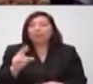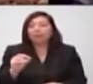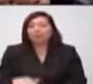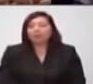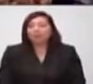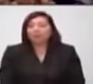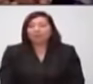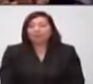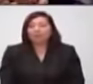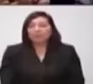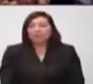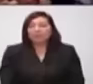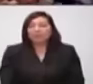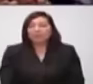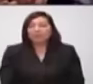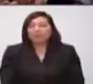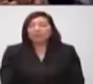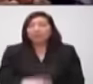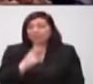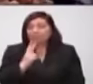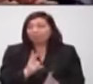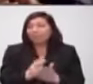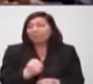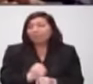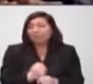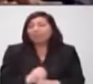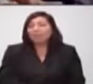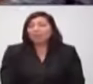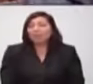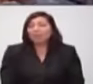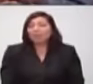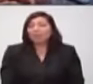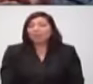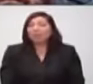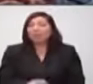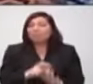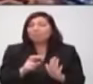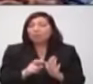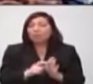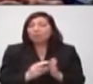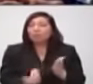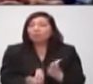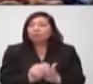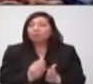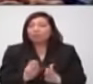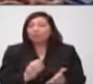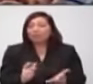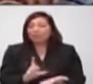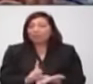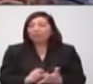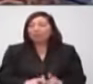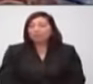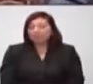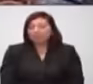¿Okay? Y en el Ramiro Priale, bueno, ya han visto el video de las obras. Eso es lo que es el proyecto Vías Nuevas de Lima. Gracias.